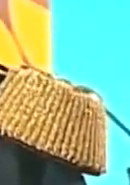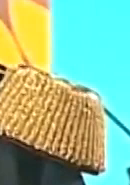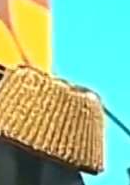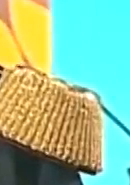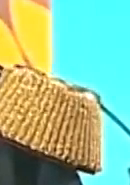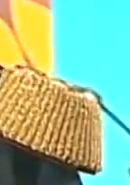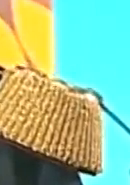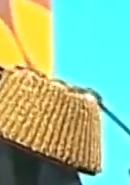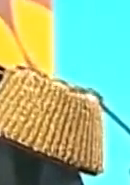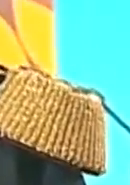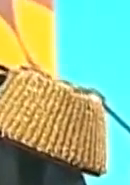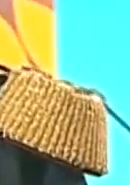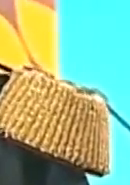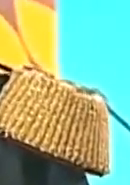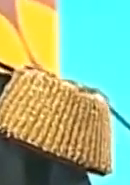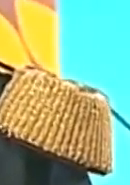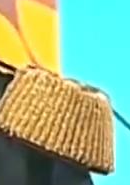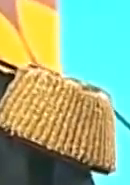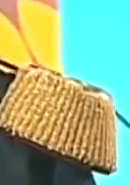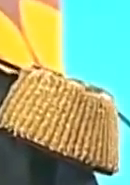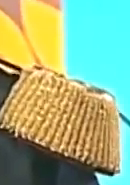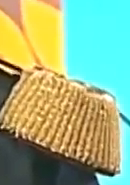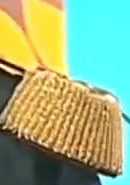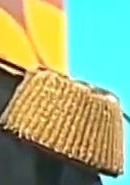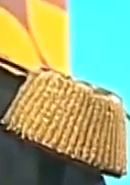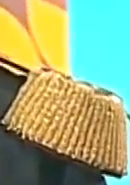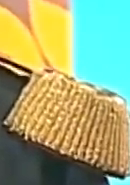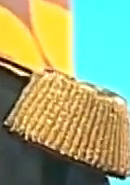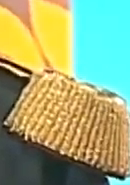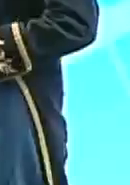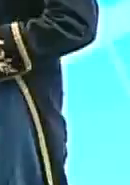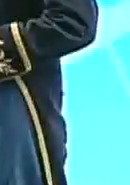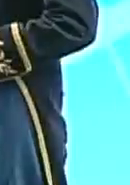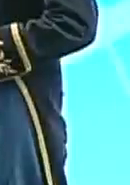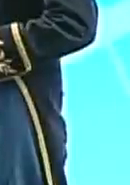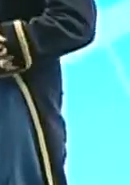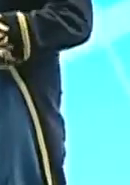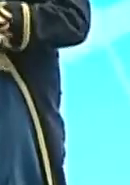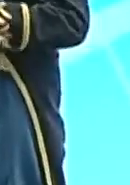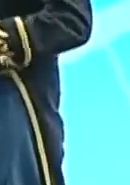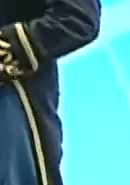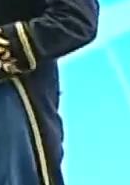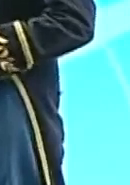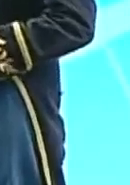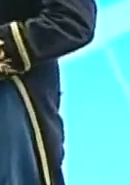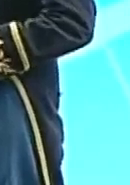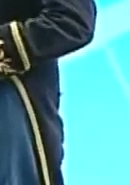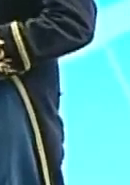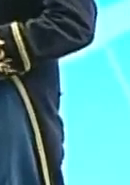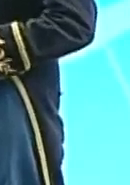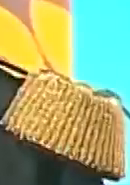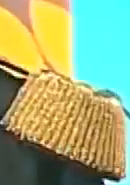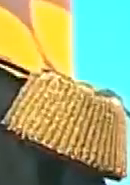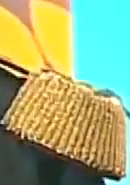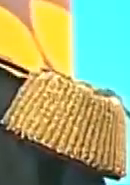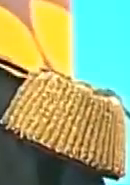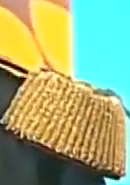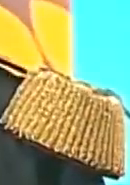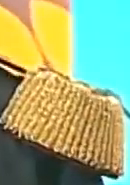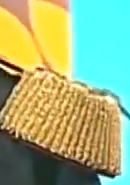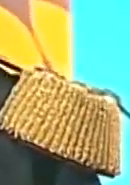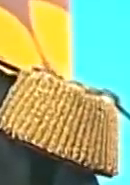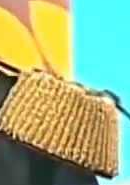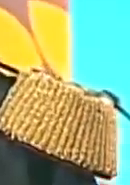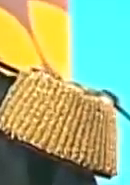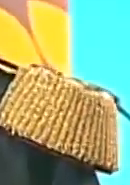la debe concluir usted. No hable usted así, mi general. Son los inicios de una